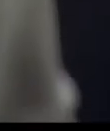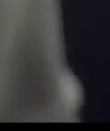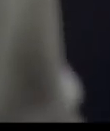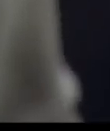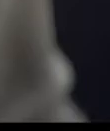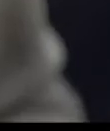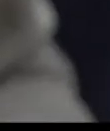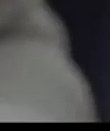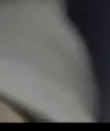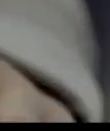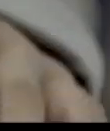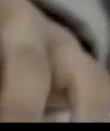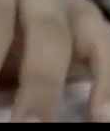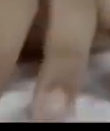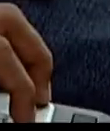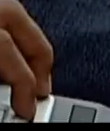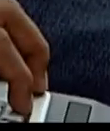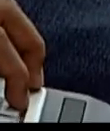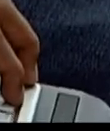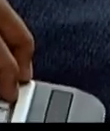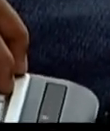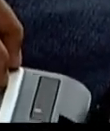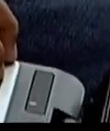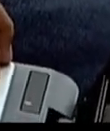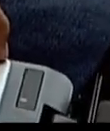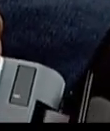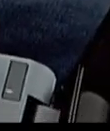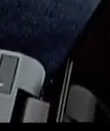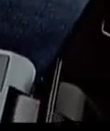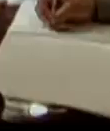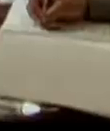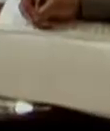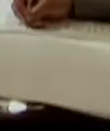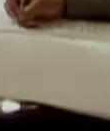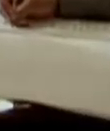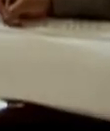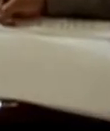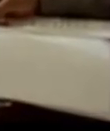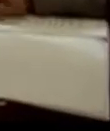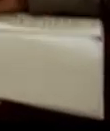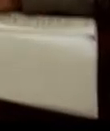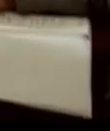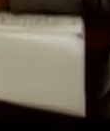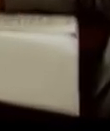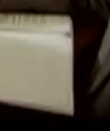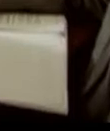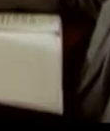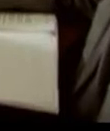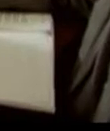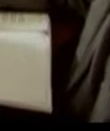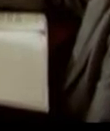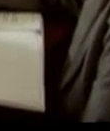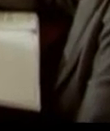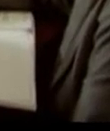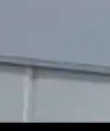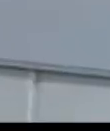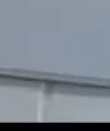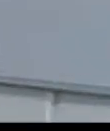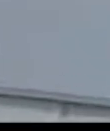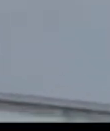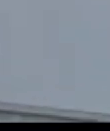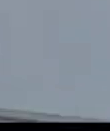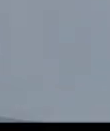Fuente. A la fecha, cuenta con una plantilla de 6 académicos de tiempo completo, a los que se suma un amplio grupo de investigadores de